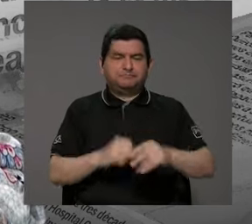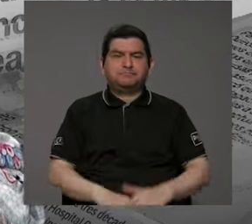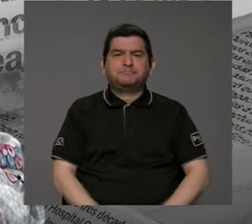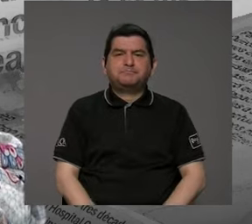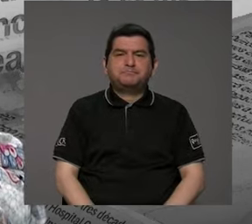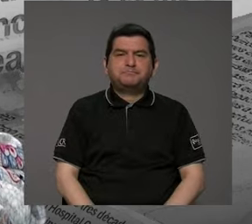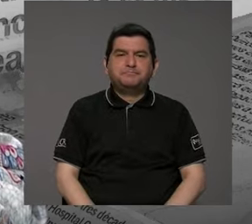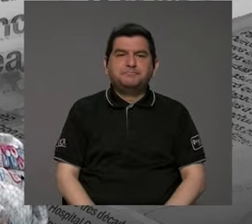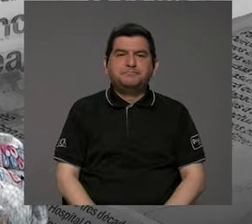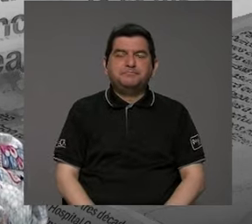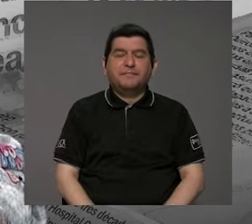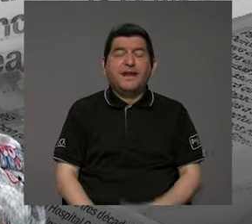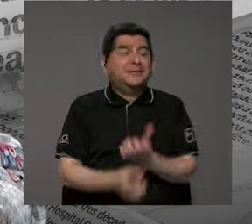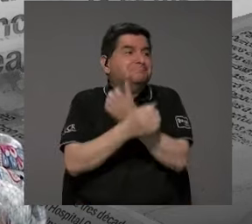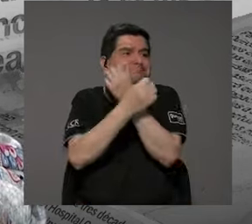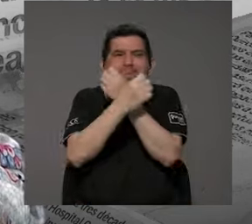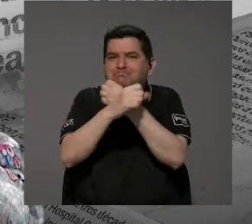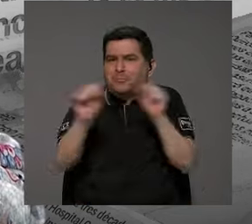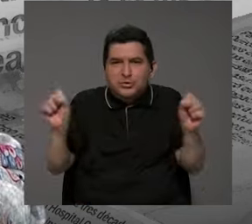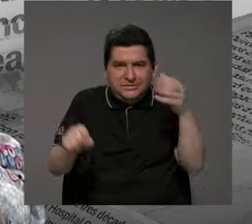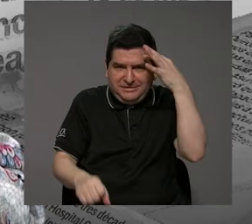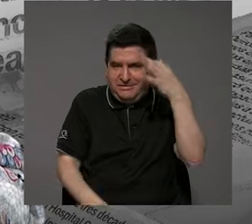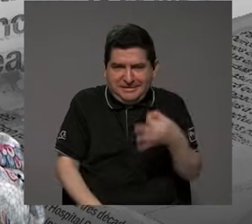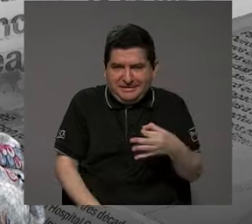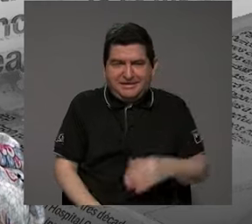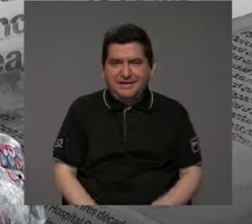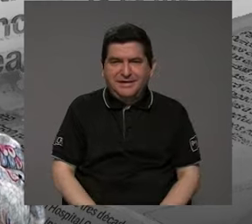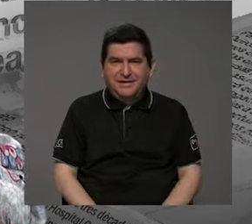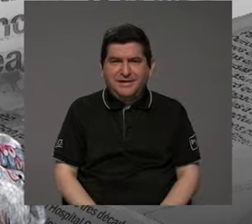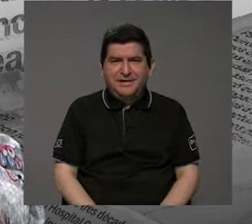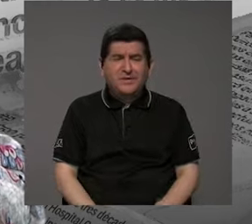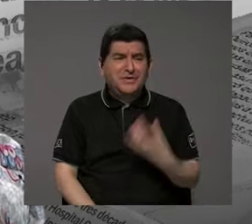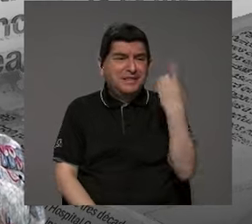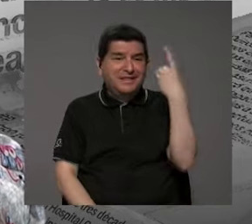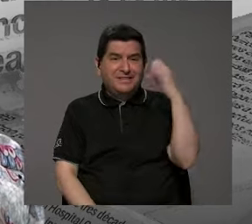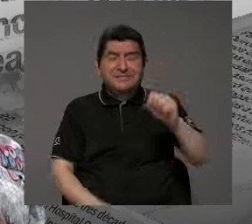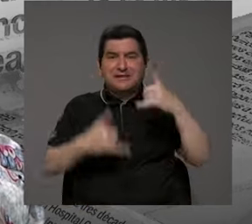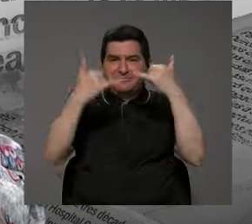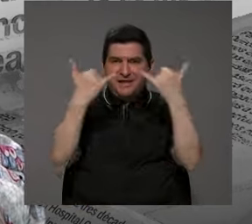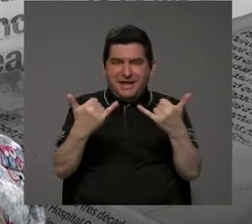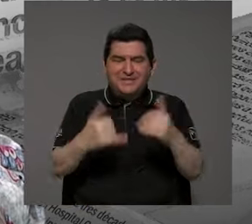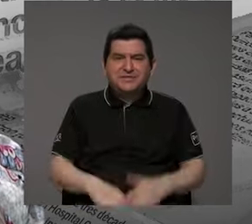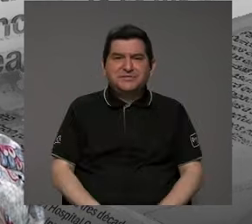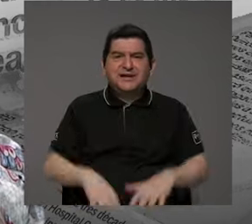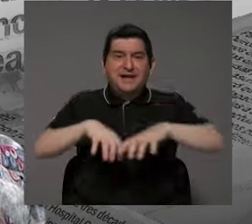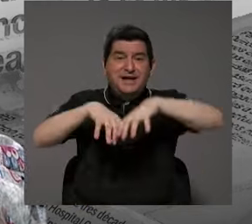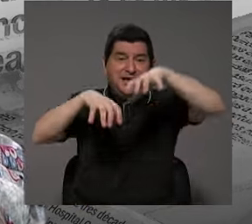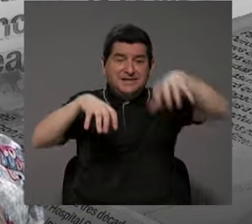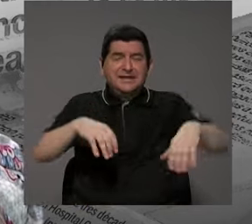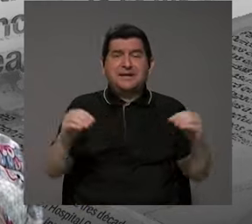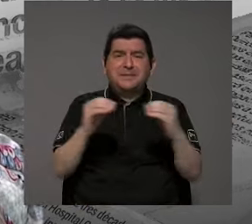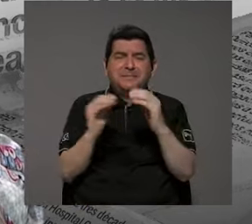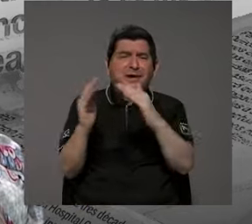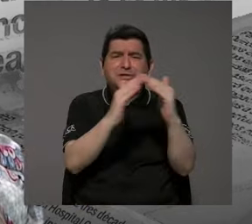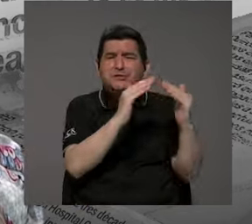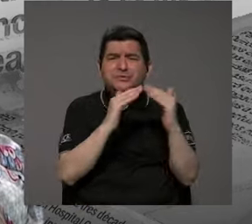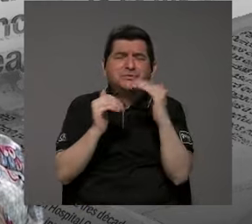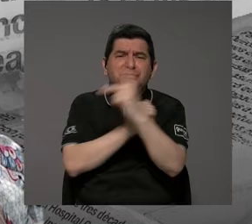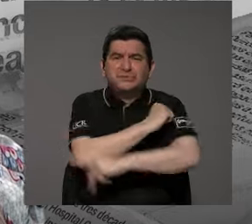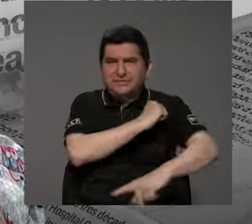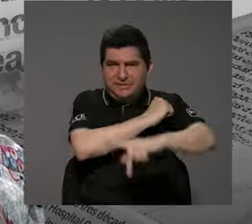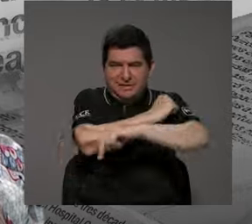porque es imposible que creo que que que ya desamparados pasó a ser el cantón más poblado del